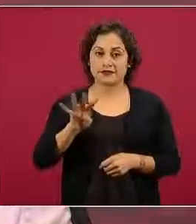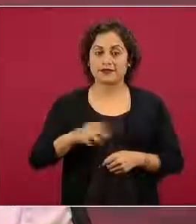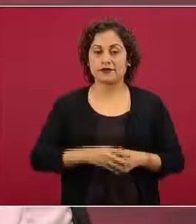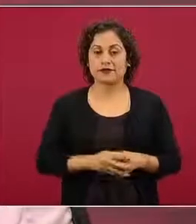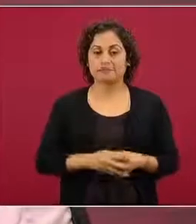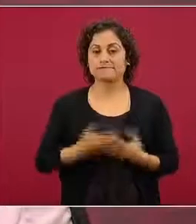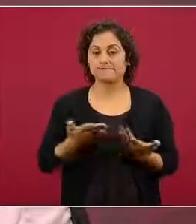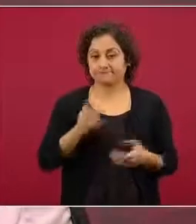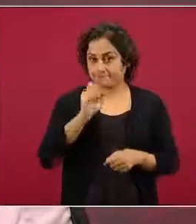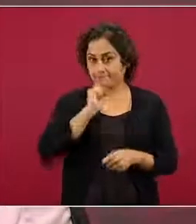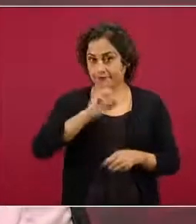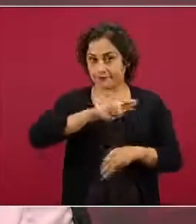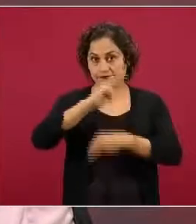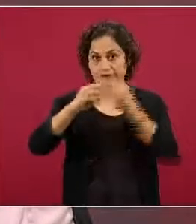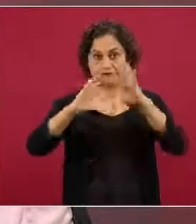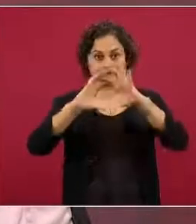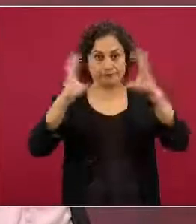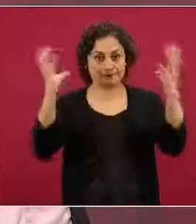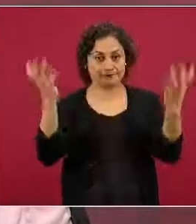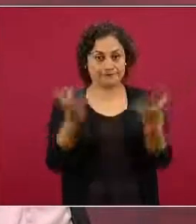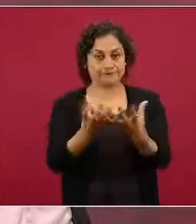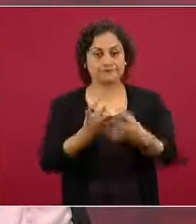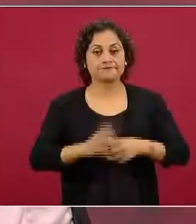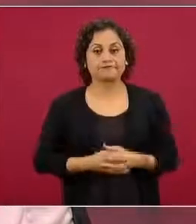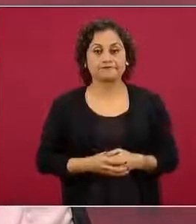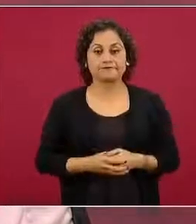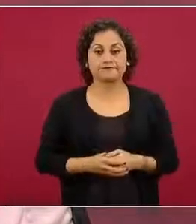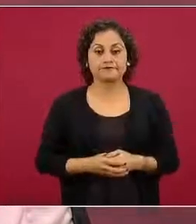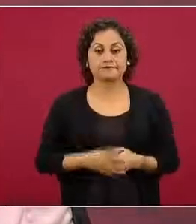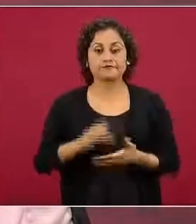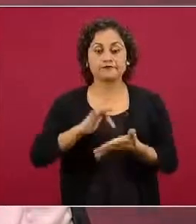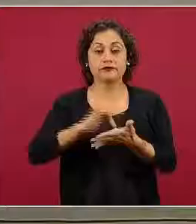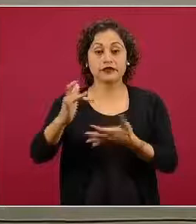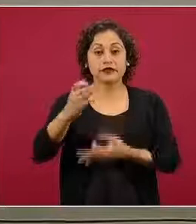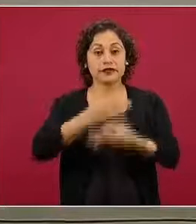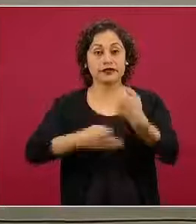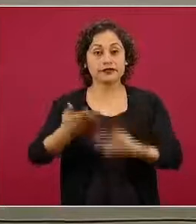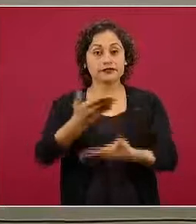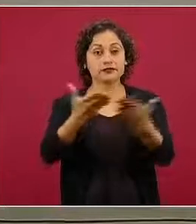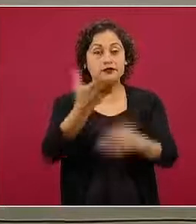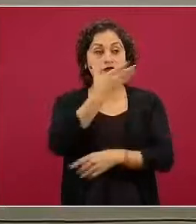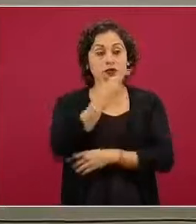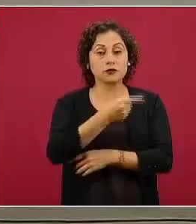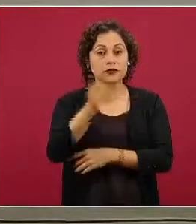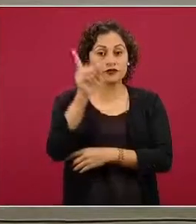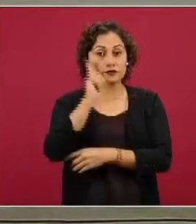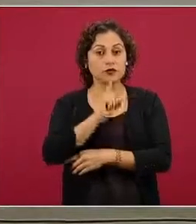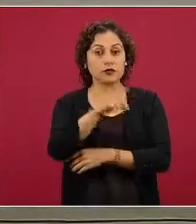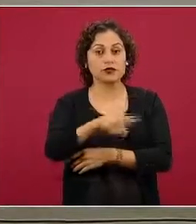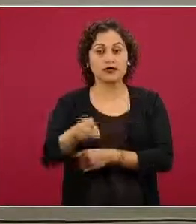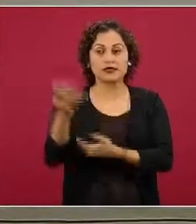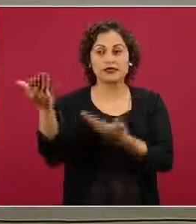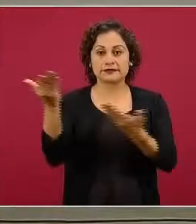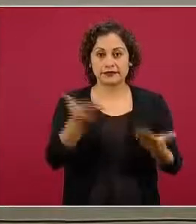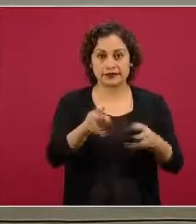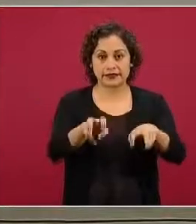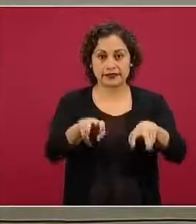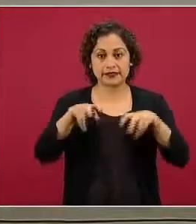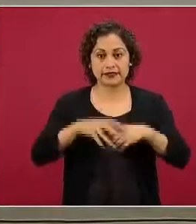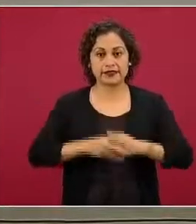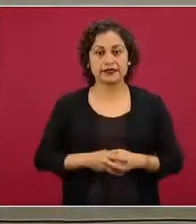el mundo. Muchas gracias a todas y todos por estar aquí, a